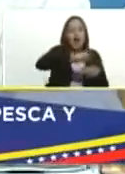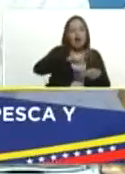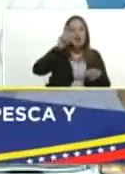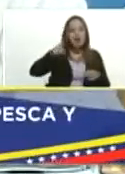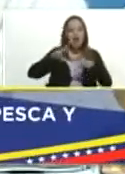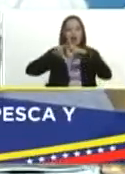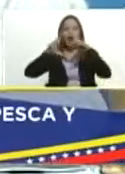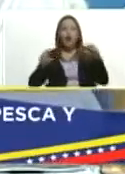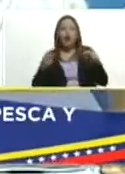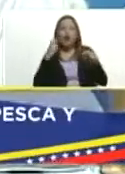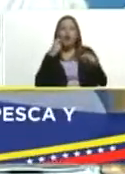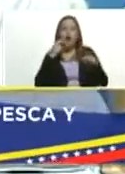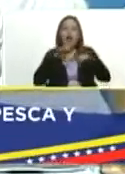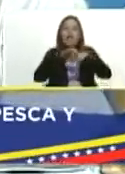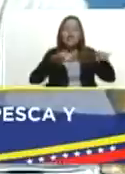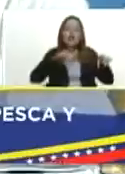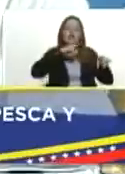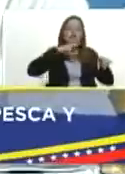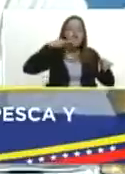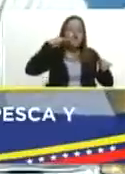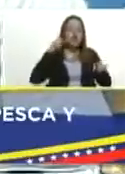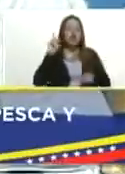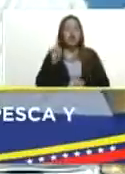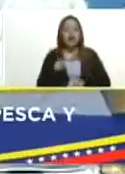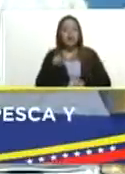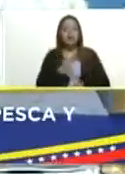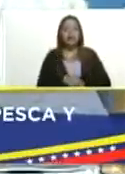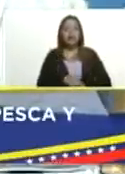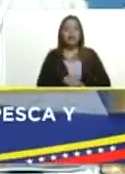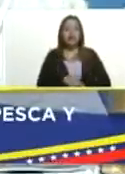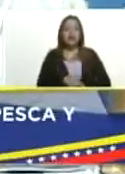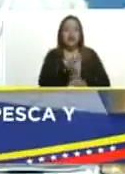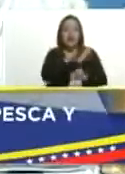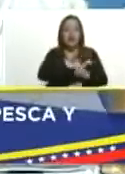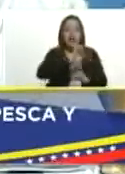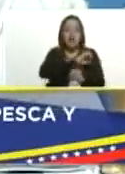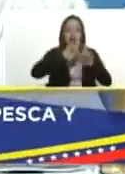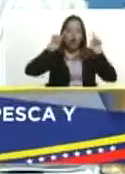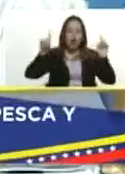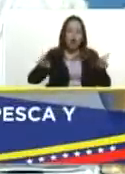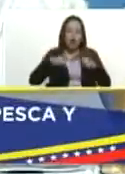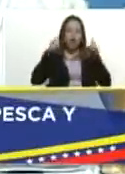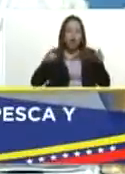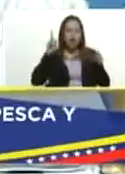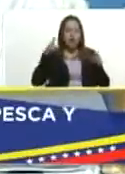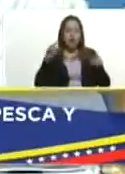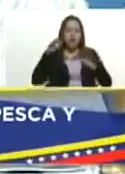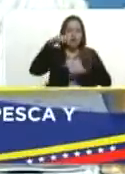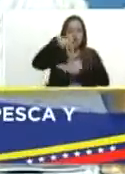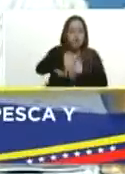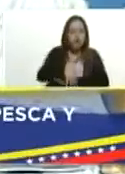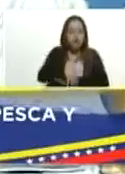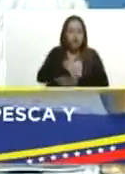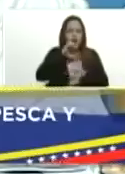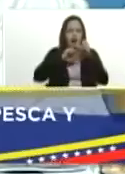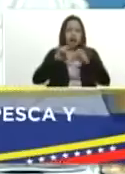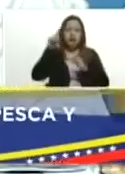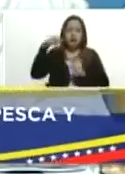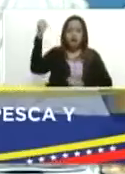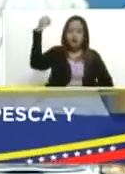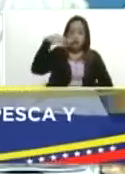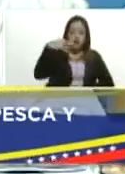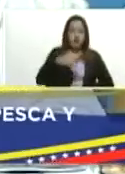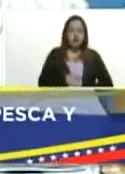cómo es la caña de azúcar, cómo es la energía geotérmica, los tubérculos y otros. Desde acá, presidente, le